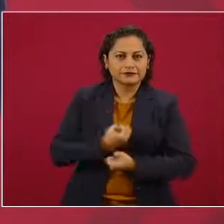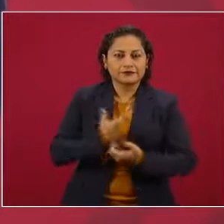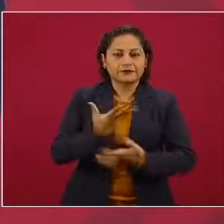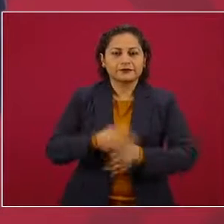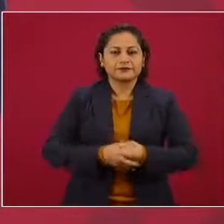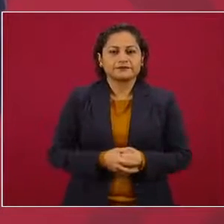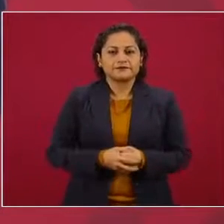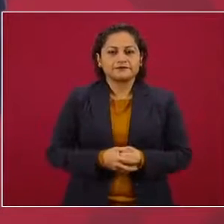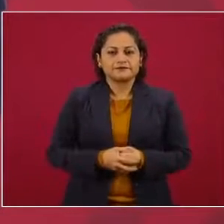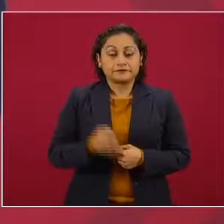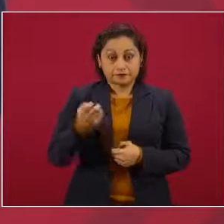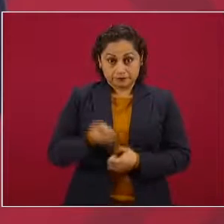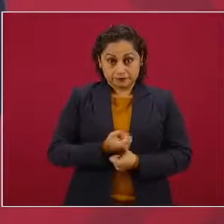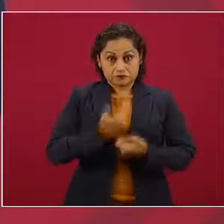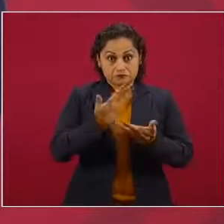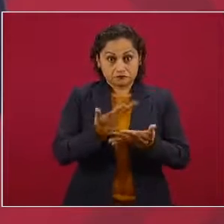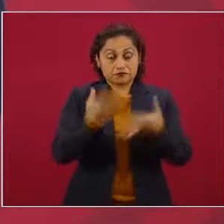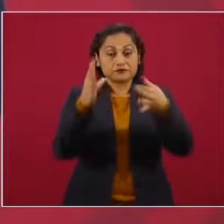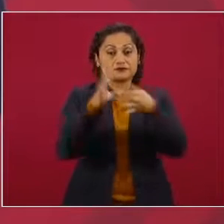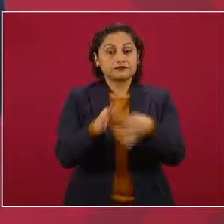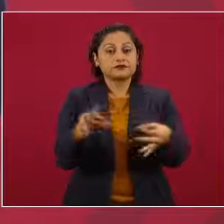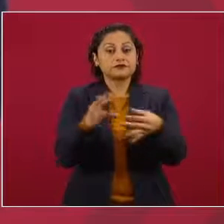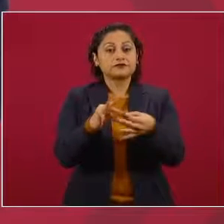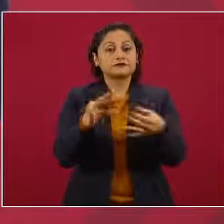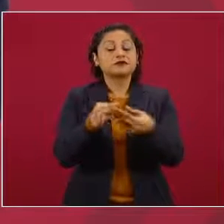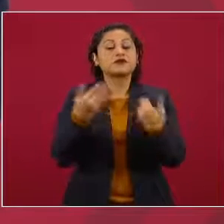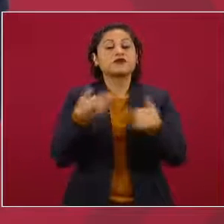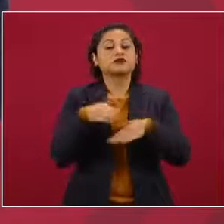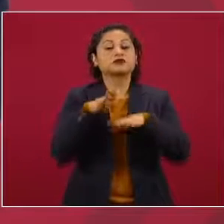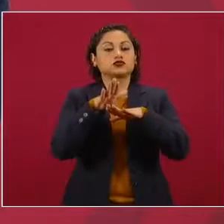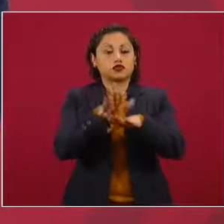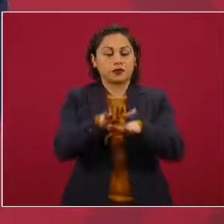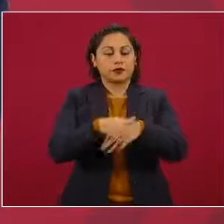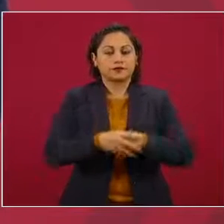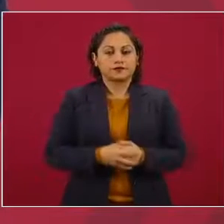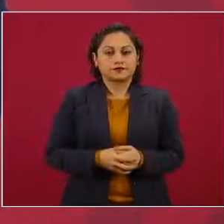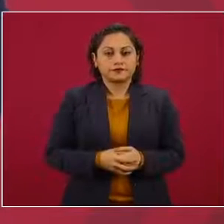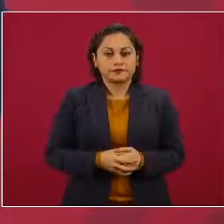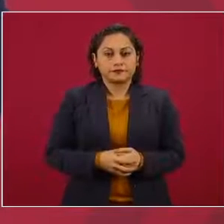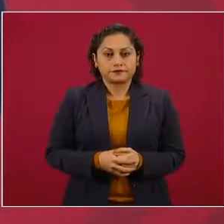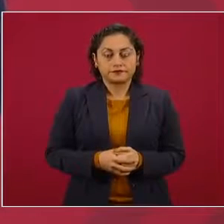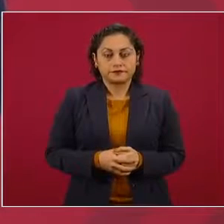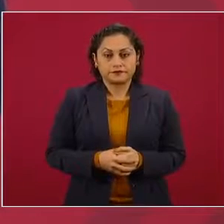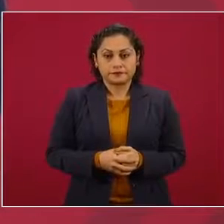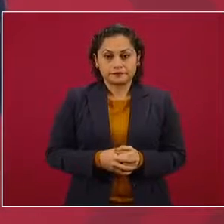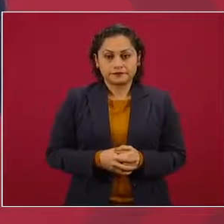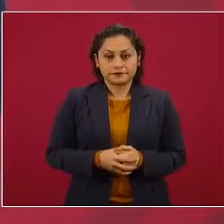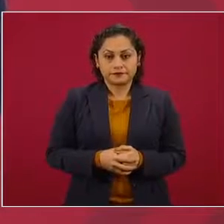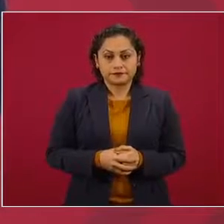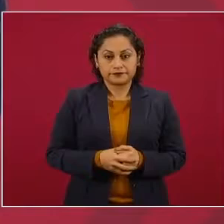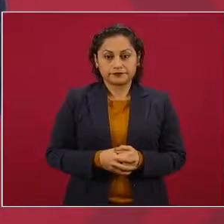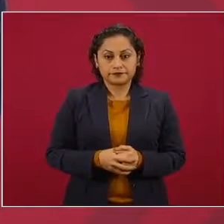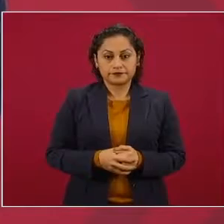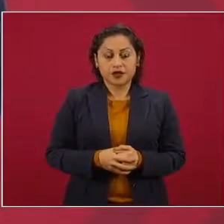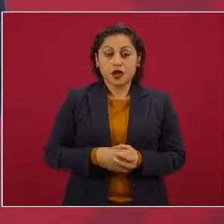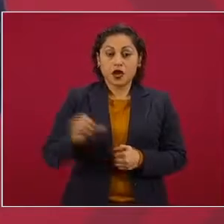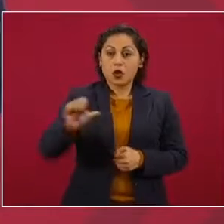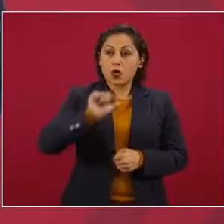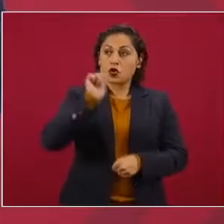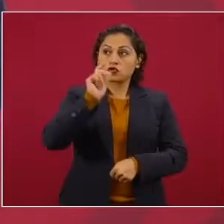que habla de que antes de la invasión extranjera,